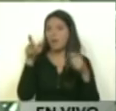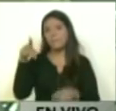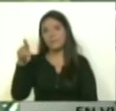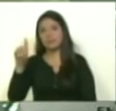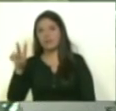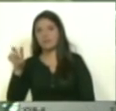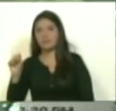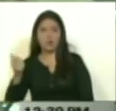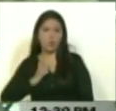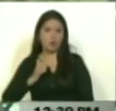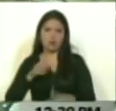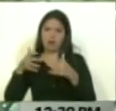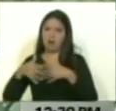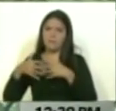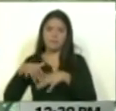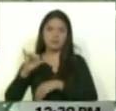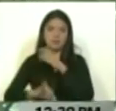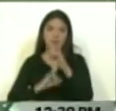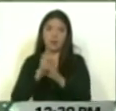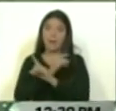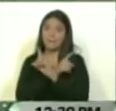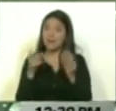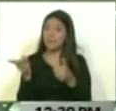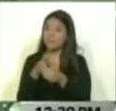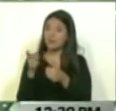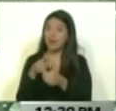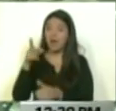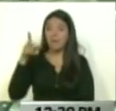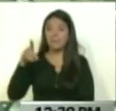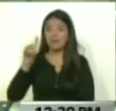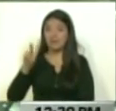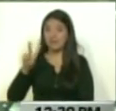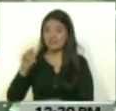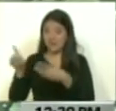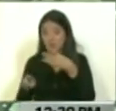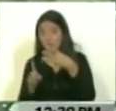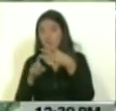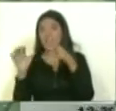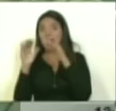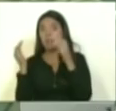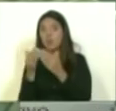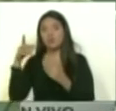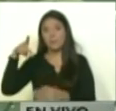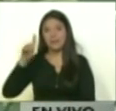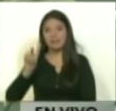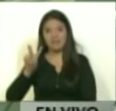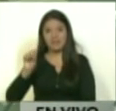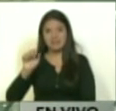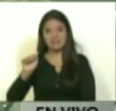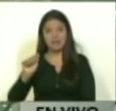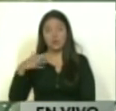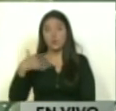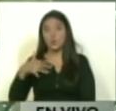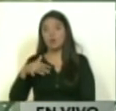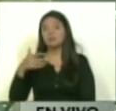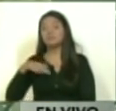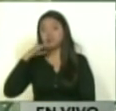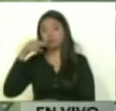cualquier empresa internacional, sobre todo PDVSA es la tercera empresa en el mundo de poderío